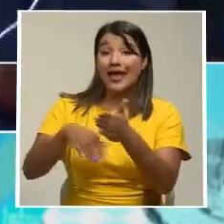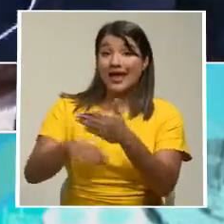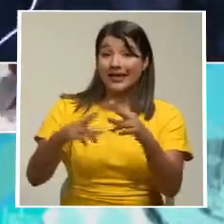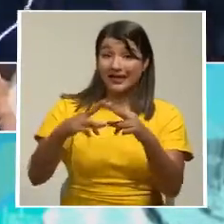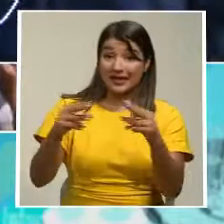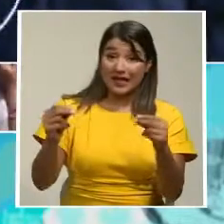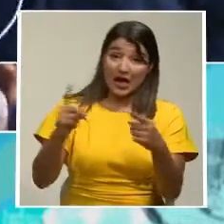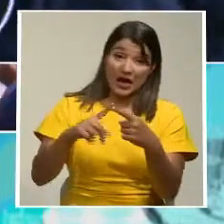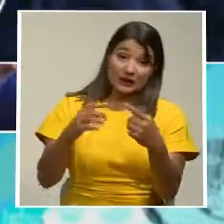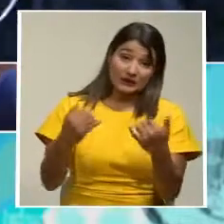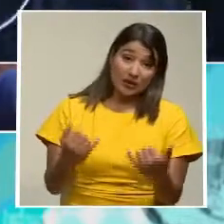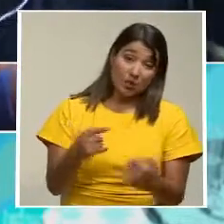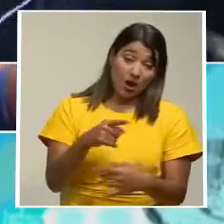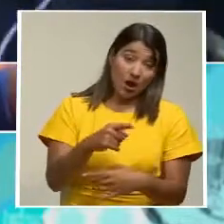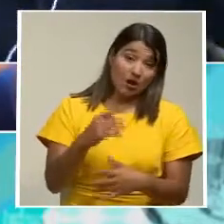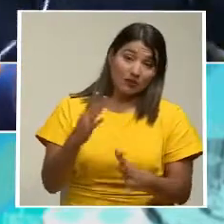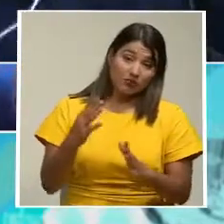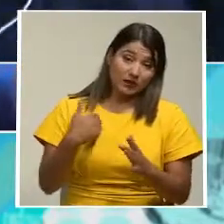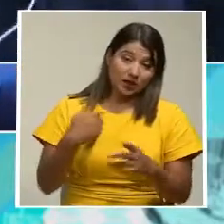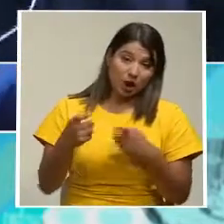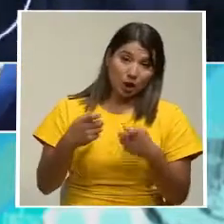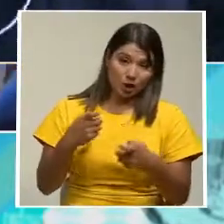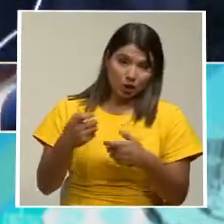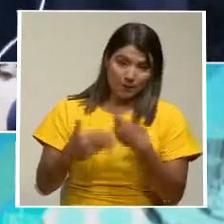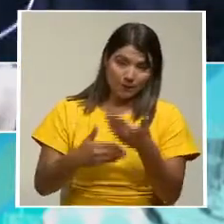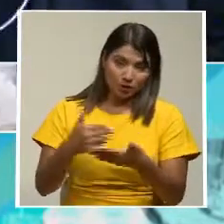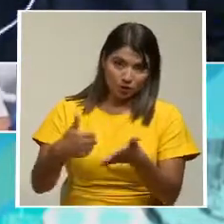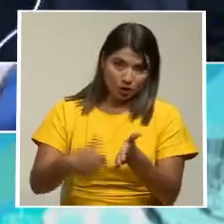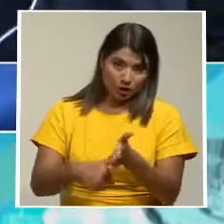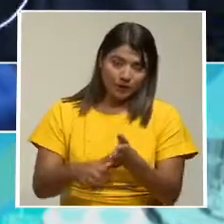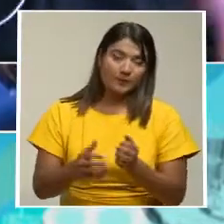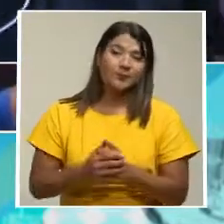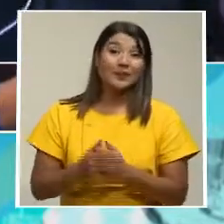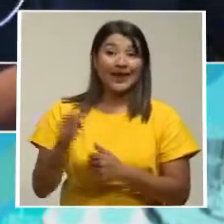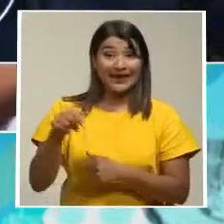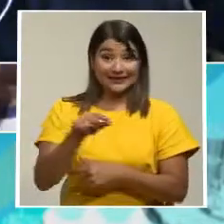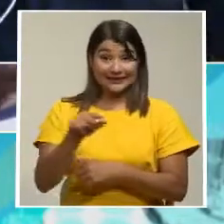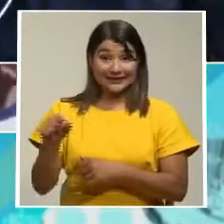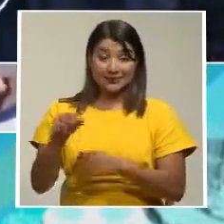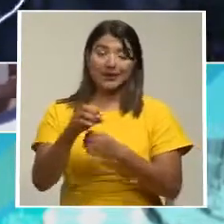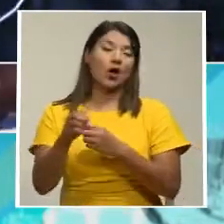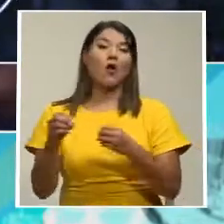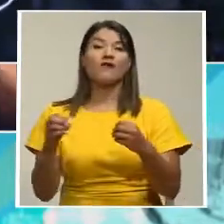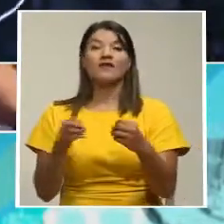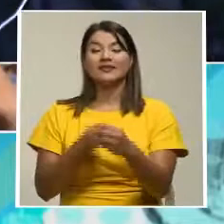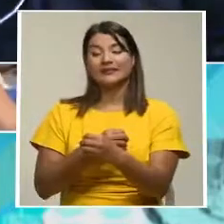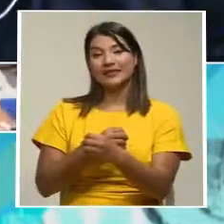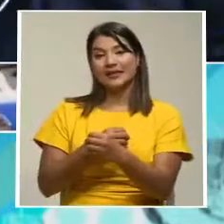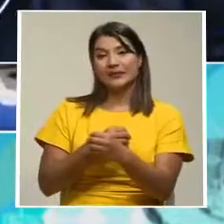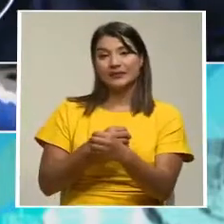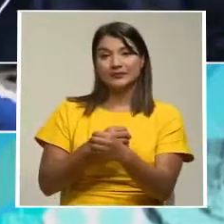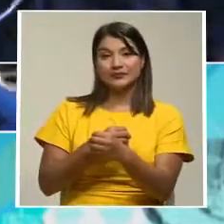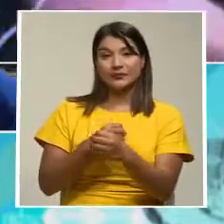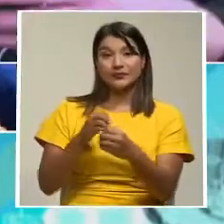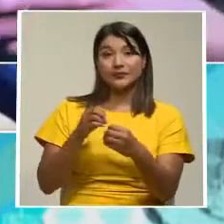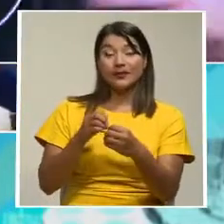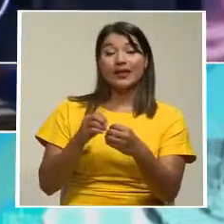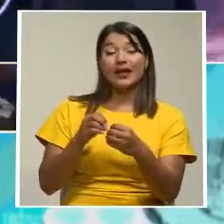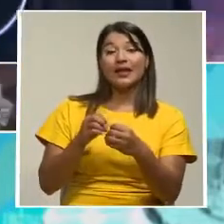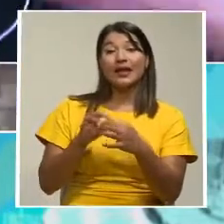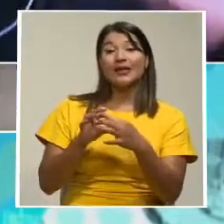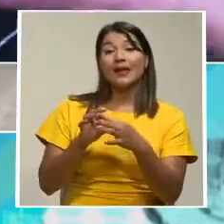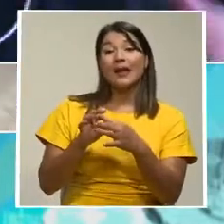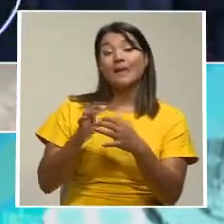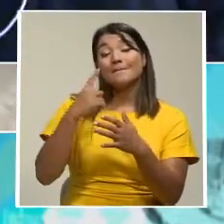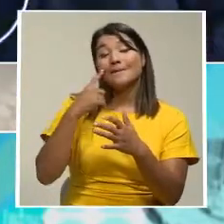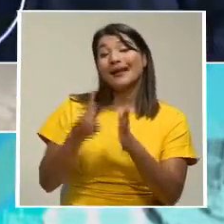controla el Tribunal Electoral. Esta semana, la Oficina de la Alta Comisionada de Naciones Unidas, para los